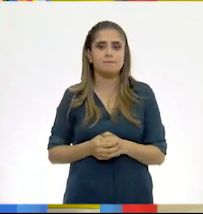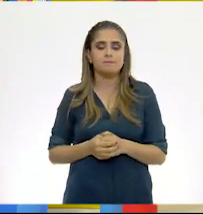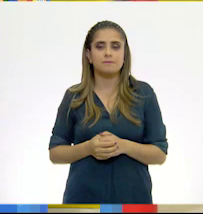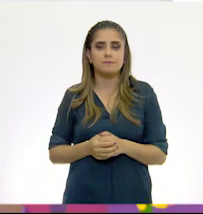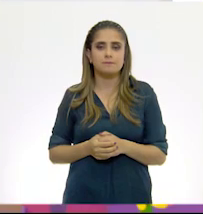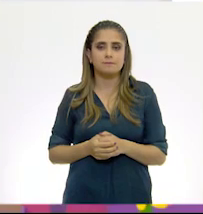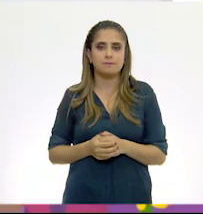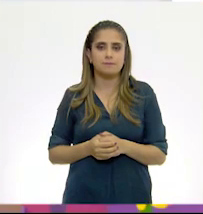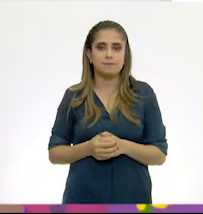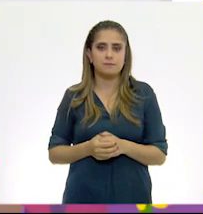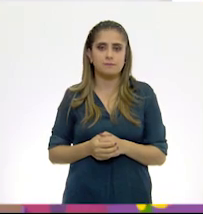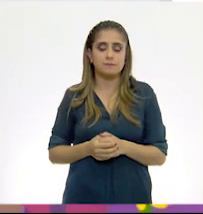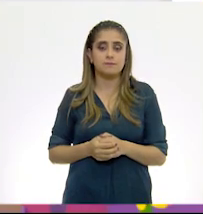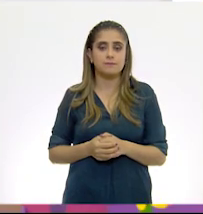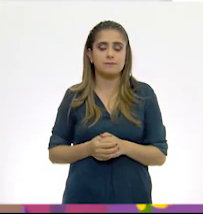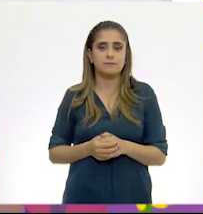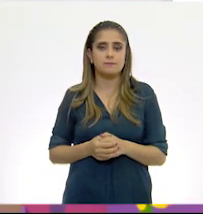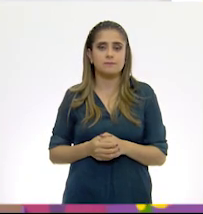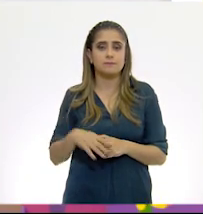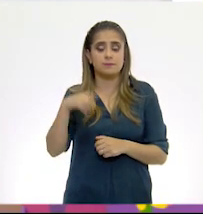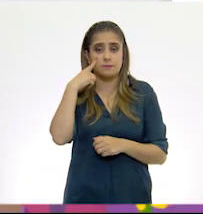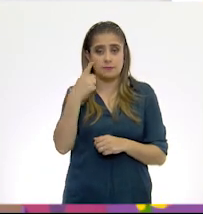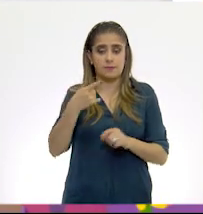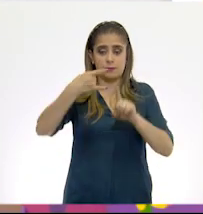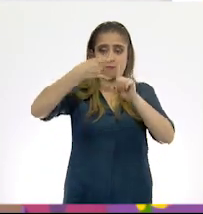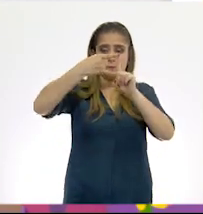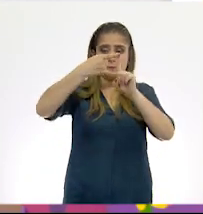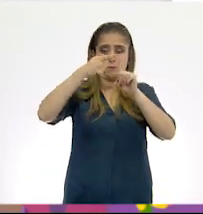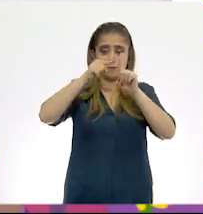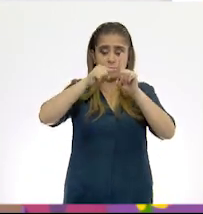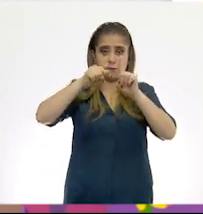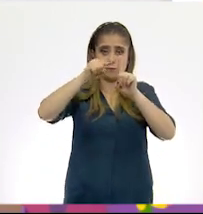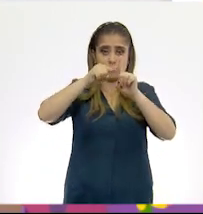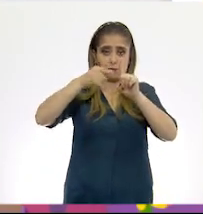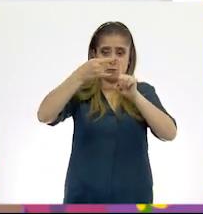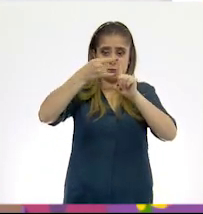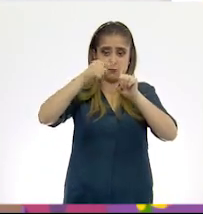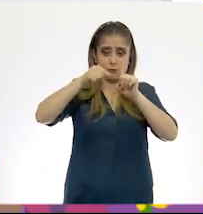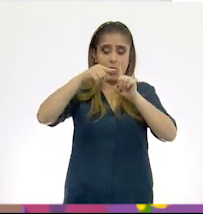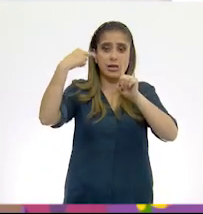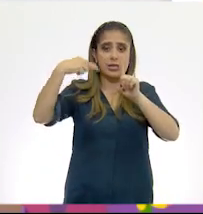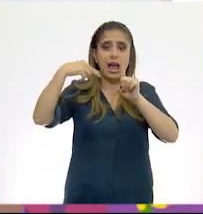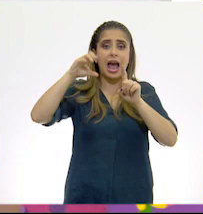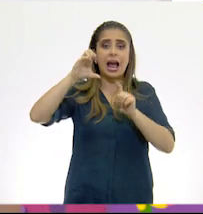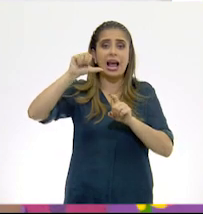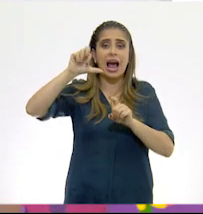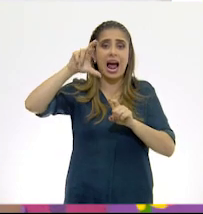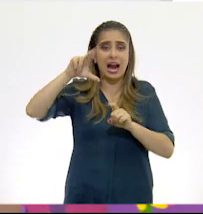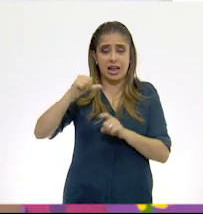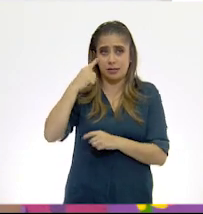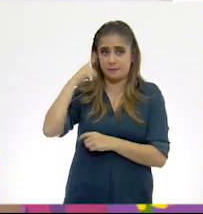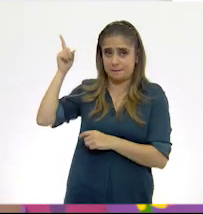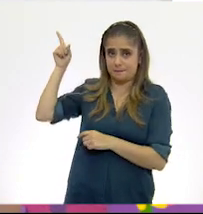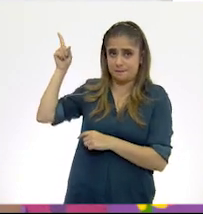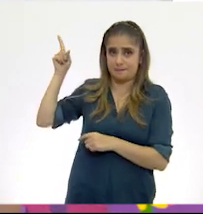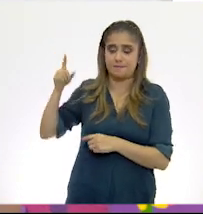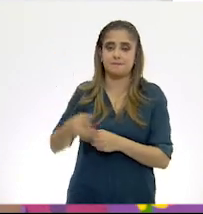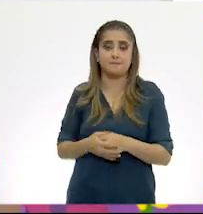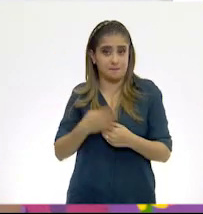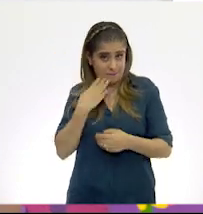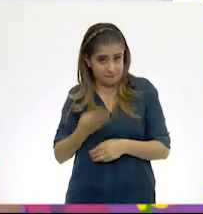y esta que estamos viendo como de frente se llama cara. Cara. Muy bien. Muy